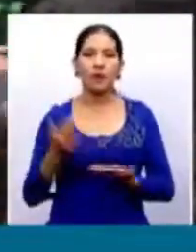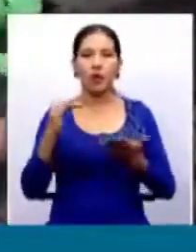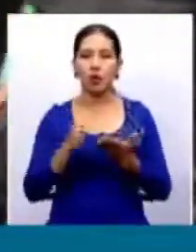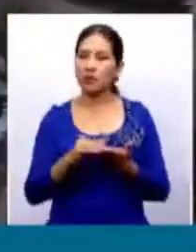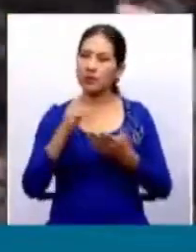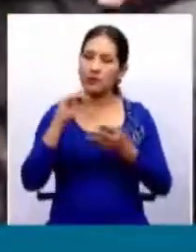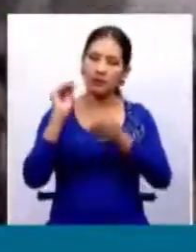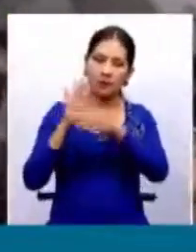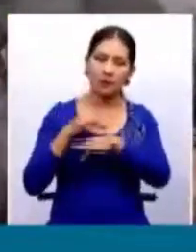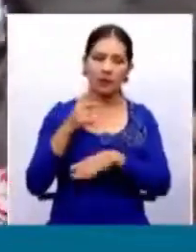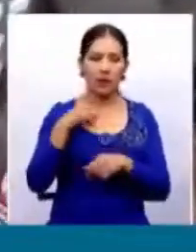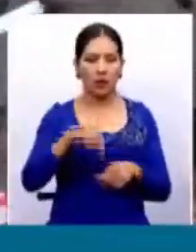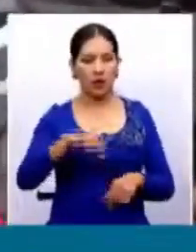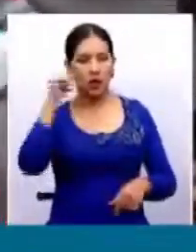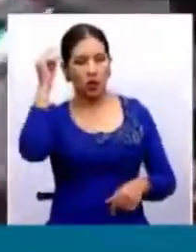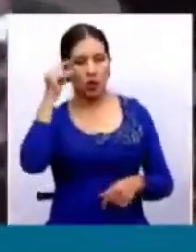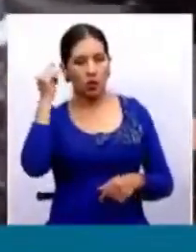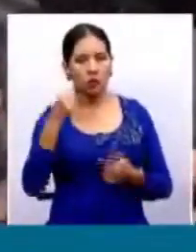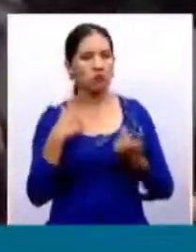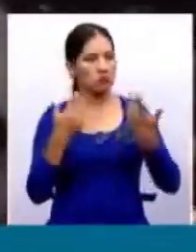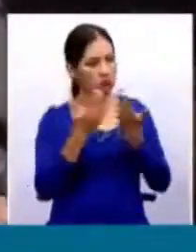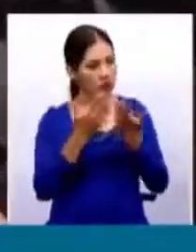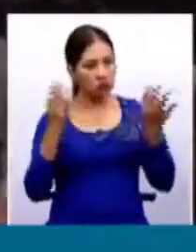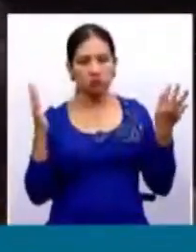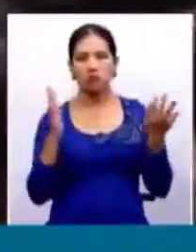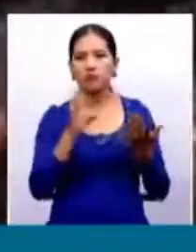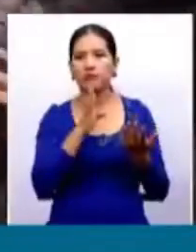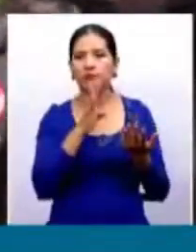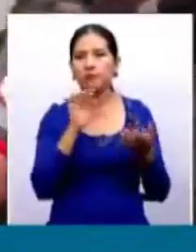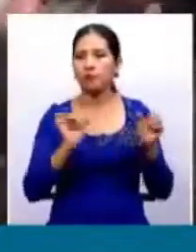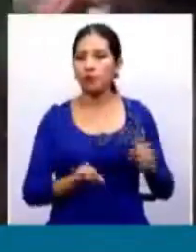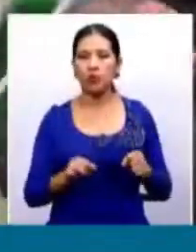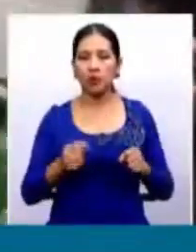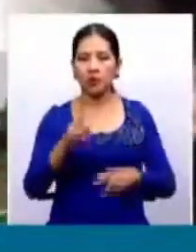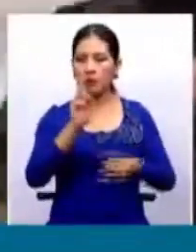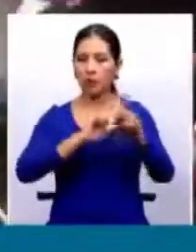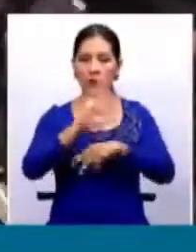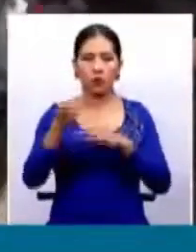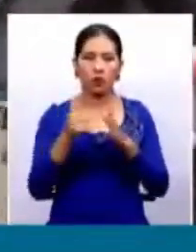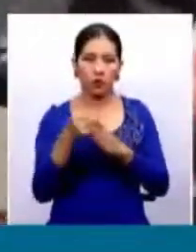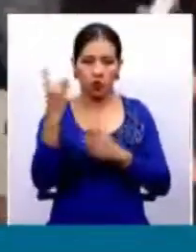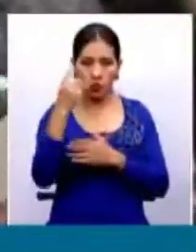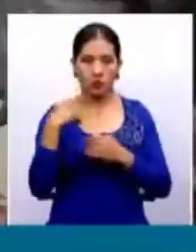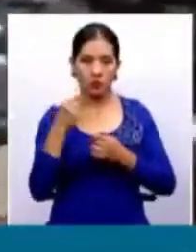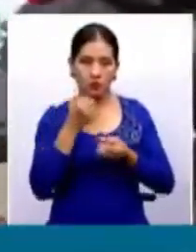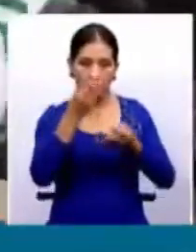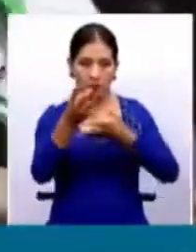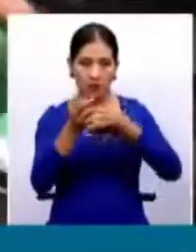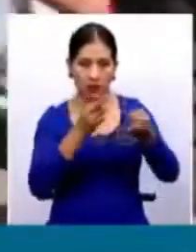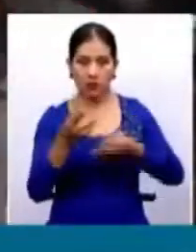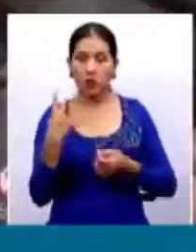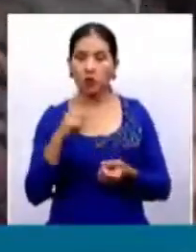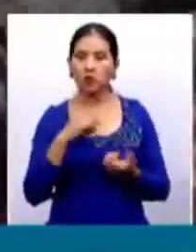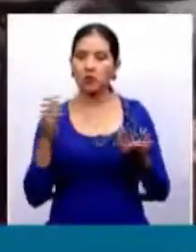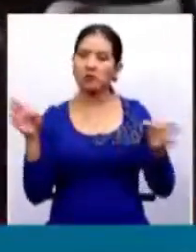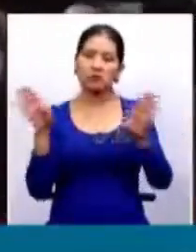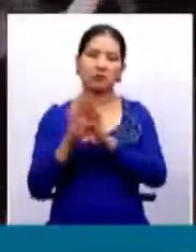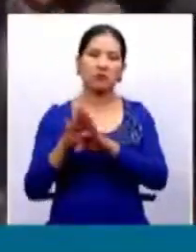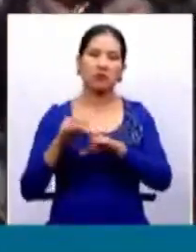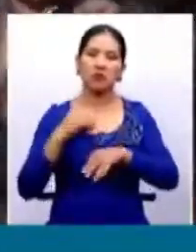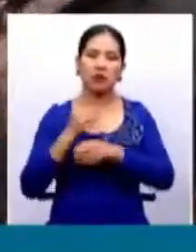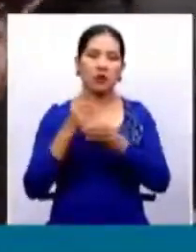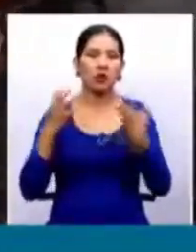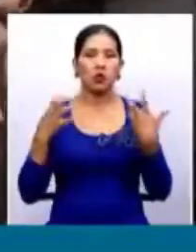el gobierno está abierto al diálogo que el pueblo boliviano sepa no nos hemos encerrado ni nos vamos a encerrar